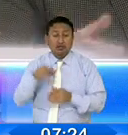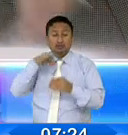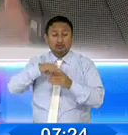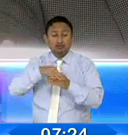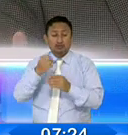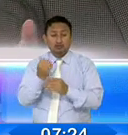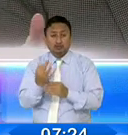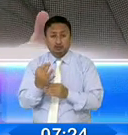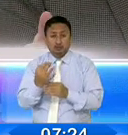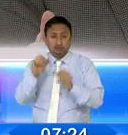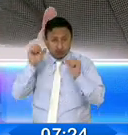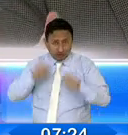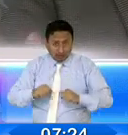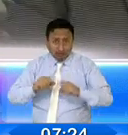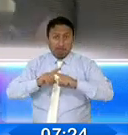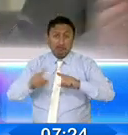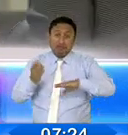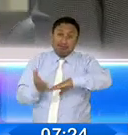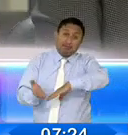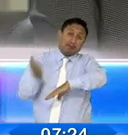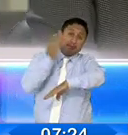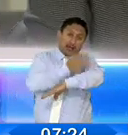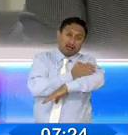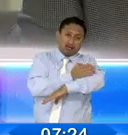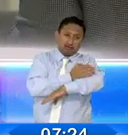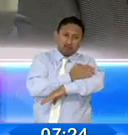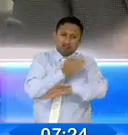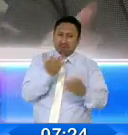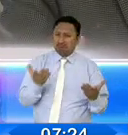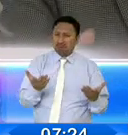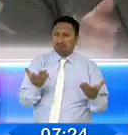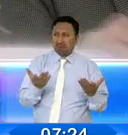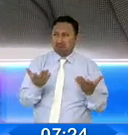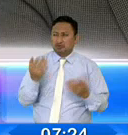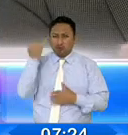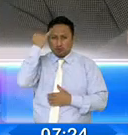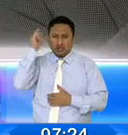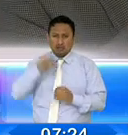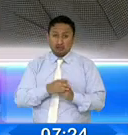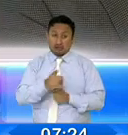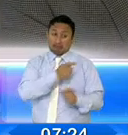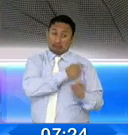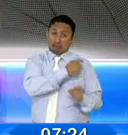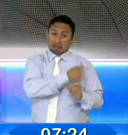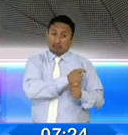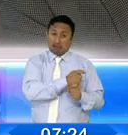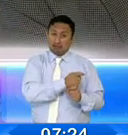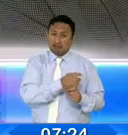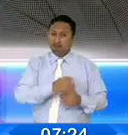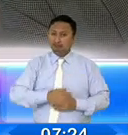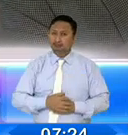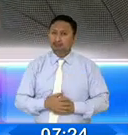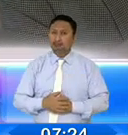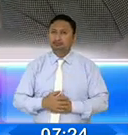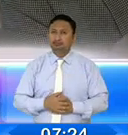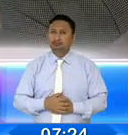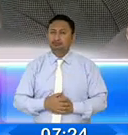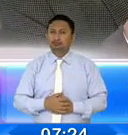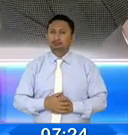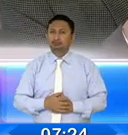pidiendo. Pero antes suena como que se está metiendo presión. Mira, ya se está